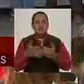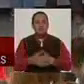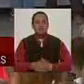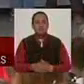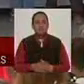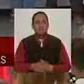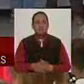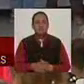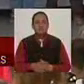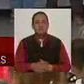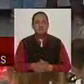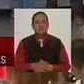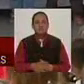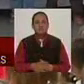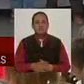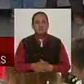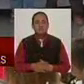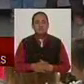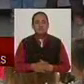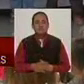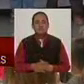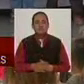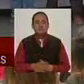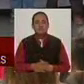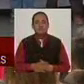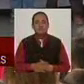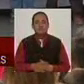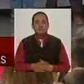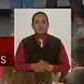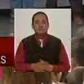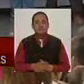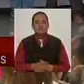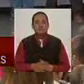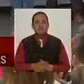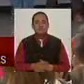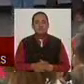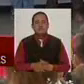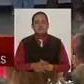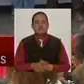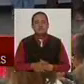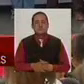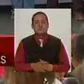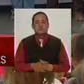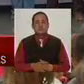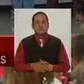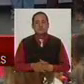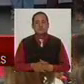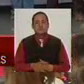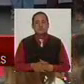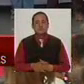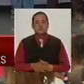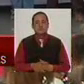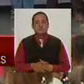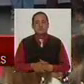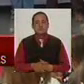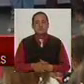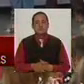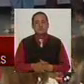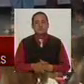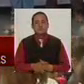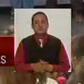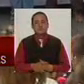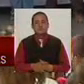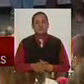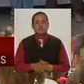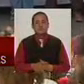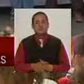A ese 15 comunidades de Maruca son mártate. Un quise la misa cuya tiempo, como ya digo, tiempo su quinta hombre, no hay bastante.